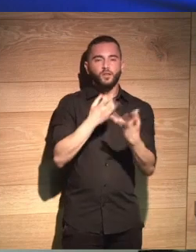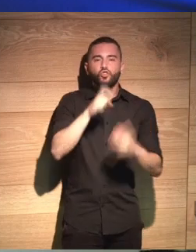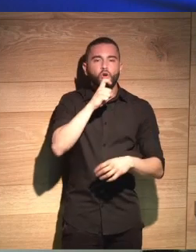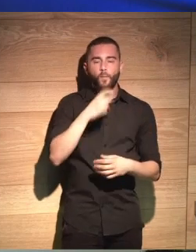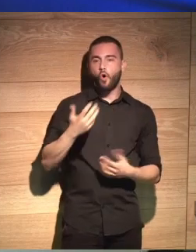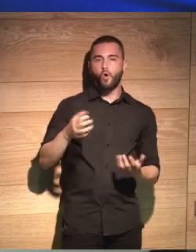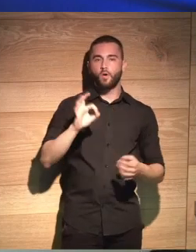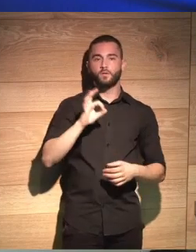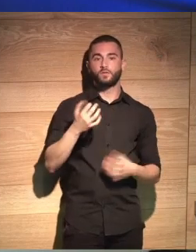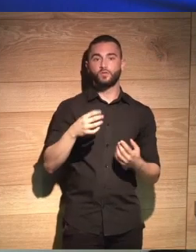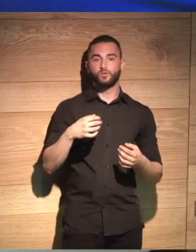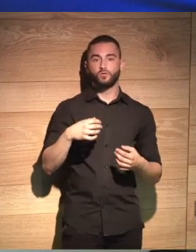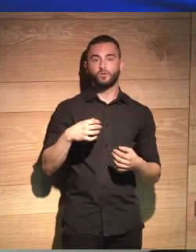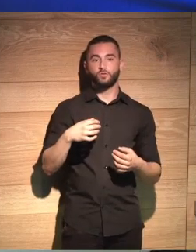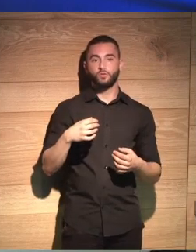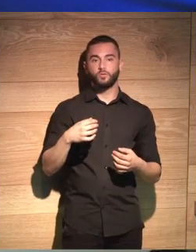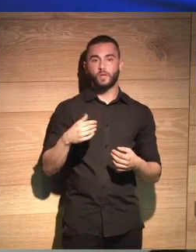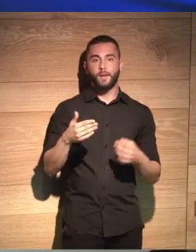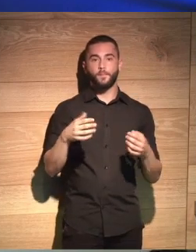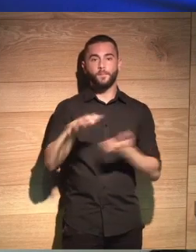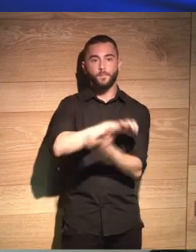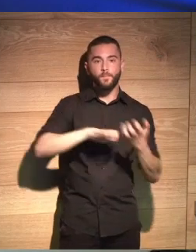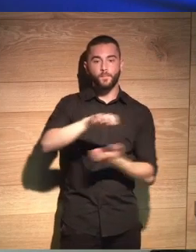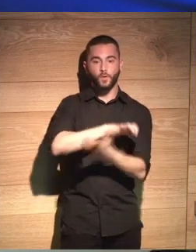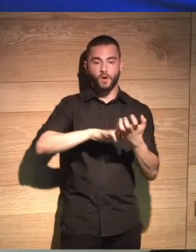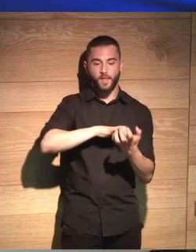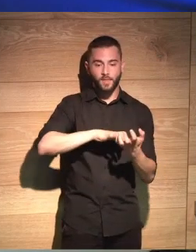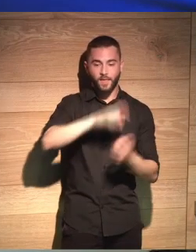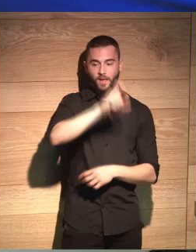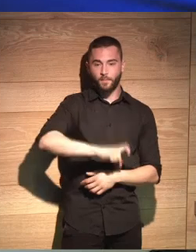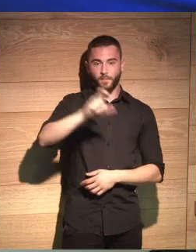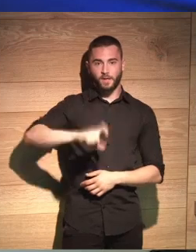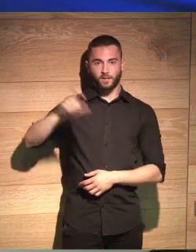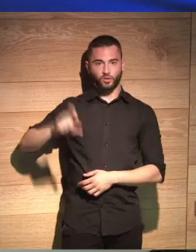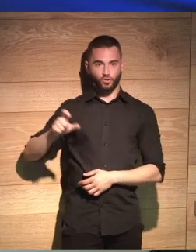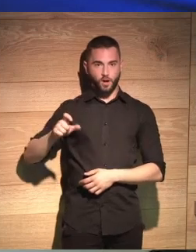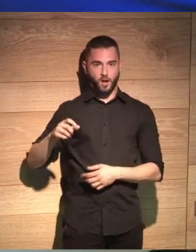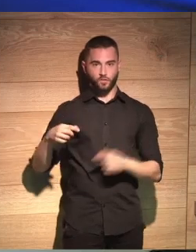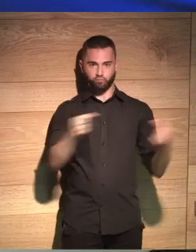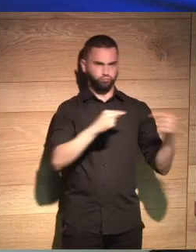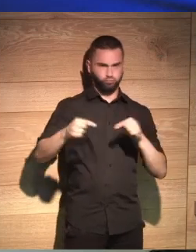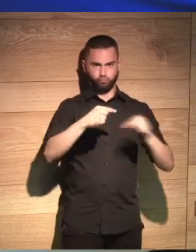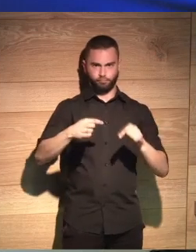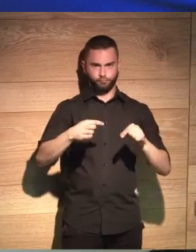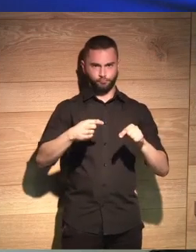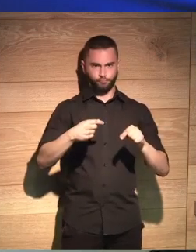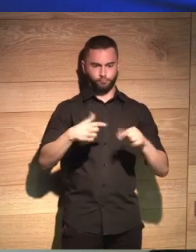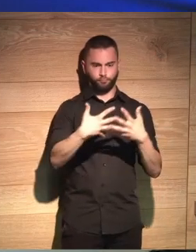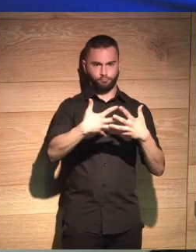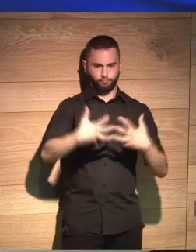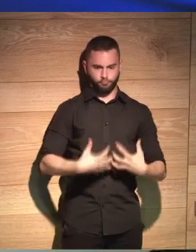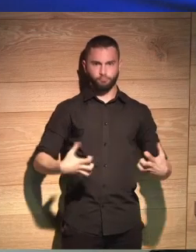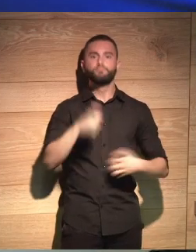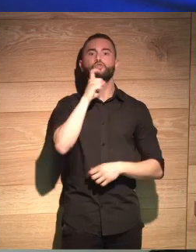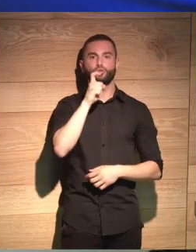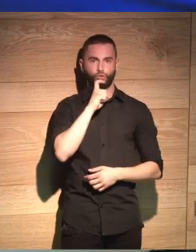contra una diáspora, ¿no? Contra un grupo de personas que están en plena diáspora. ¿Cómo se documenta eso?